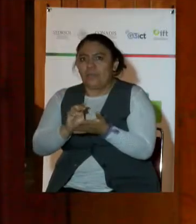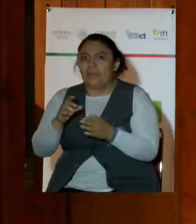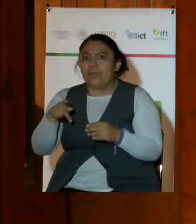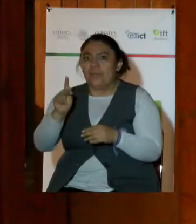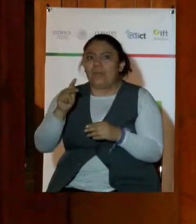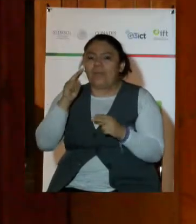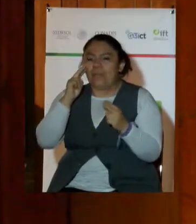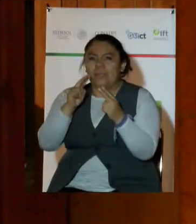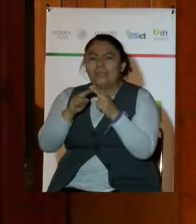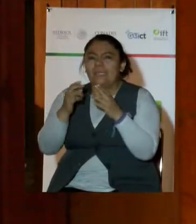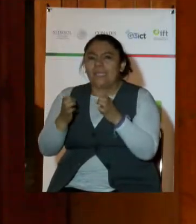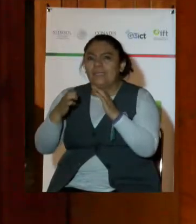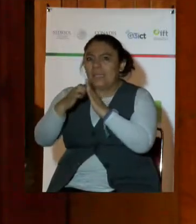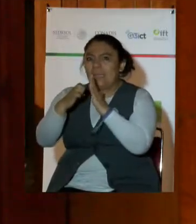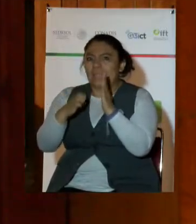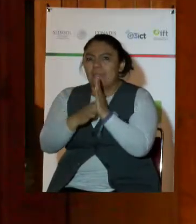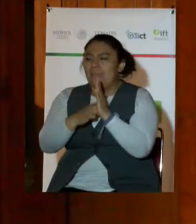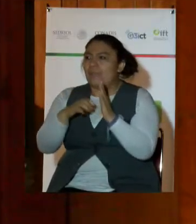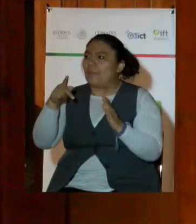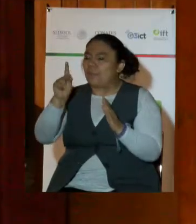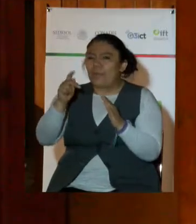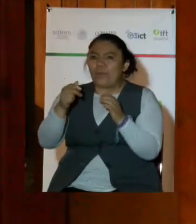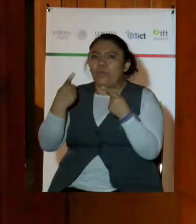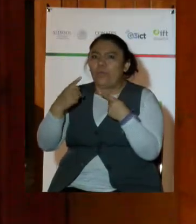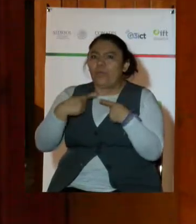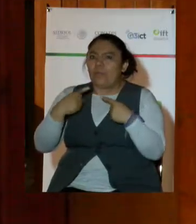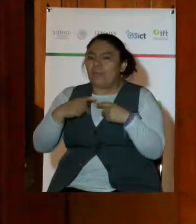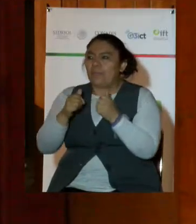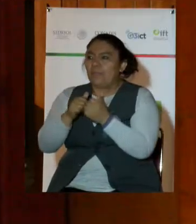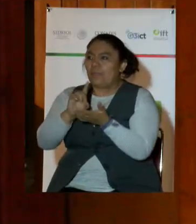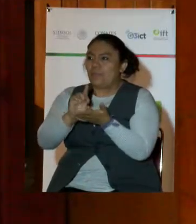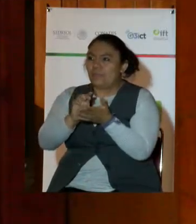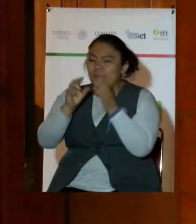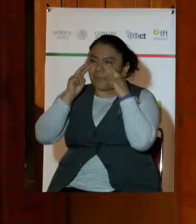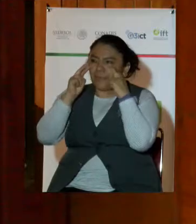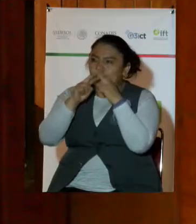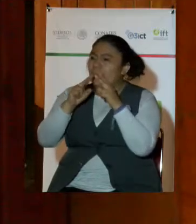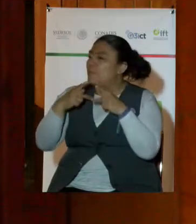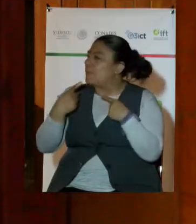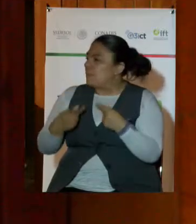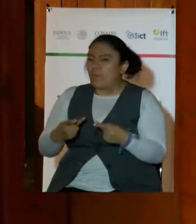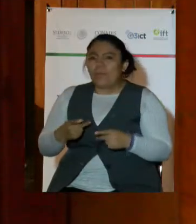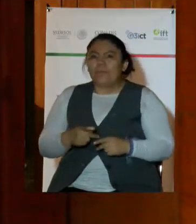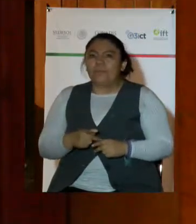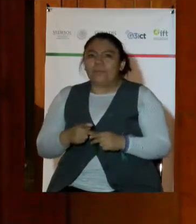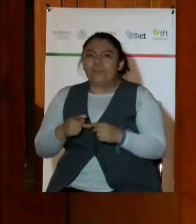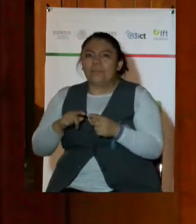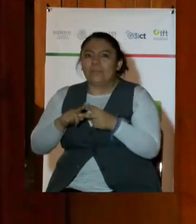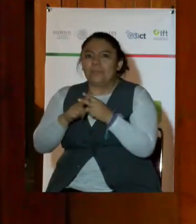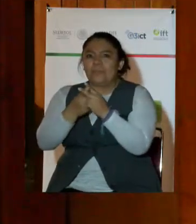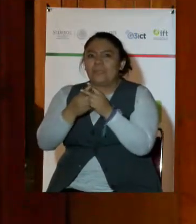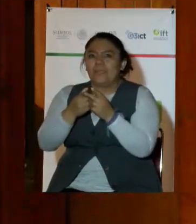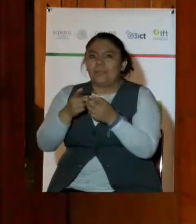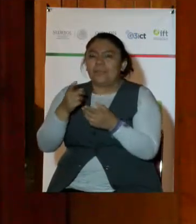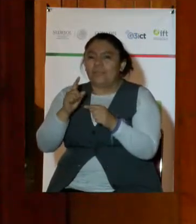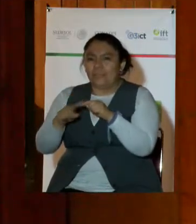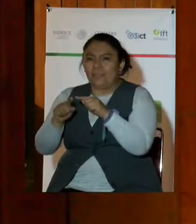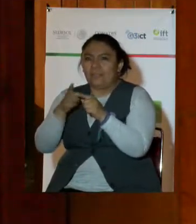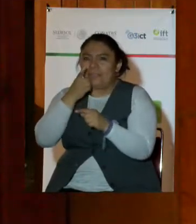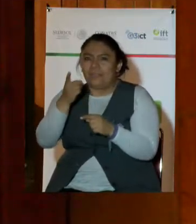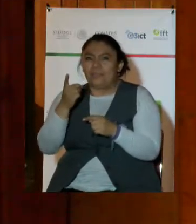que cualquiera de los expertos aquí conoce, tú lo planteabas y lo veías con las asociaciones, ya no digamos de